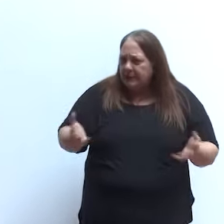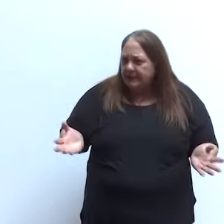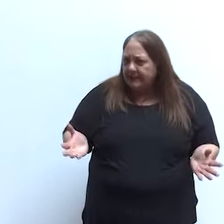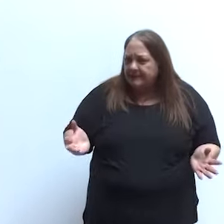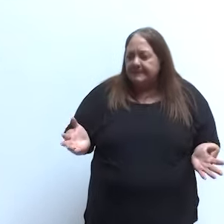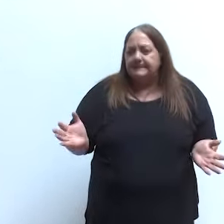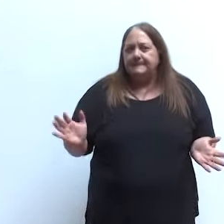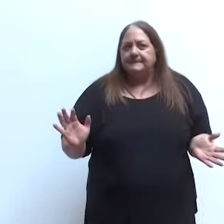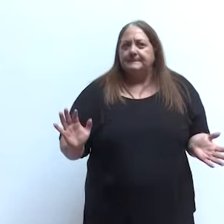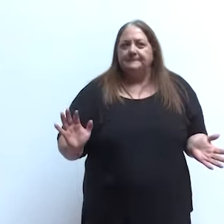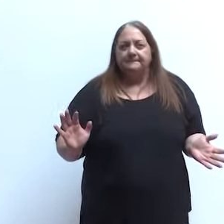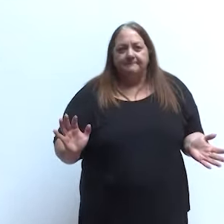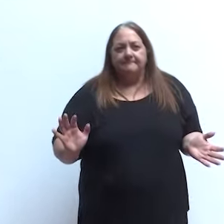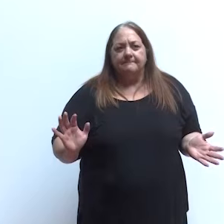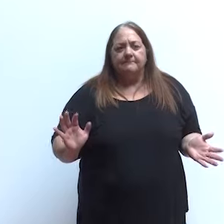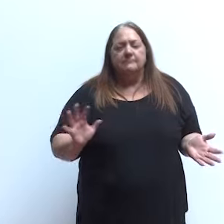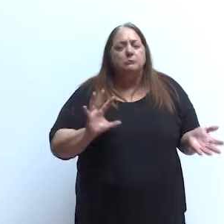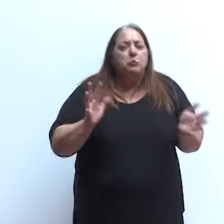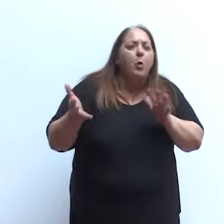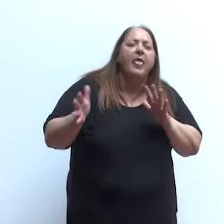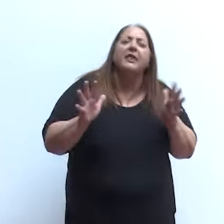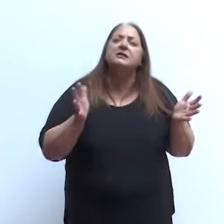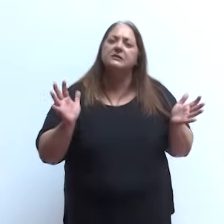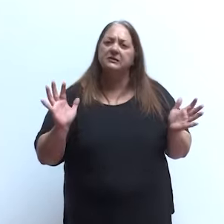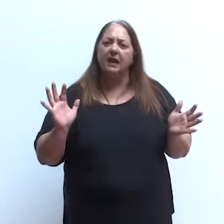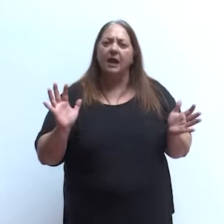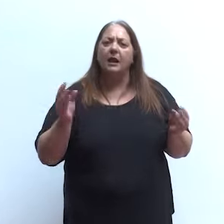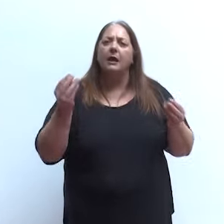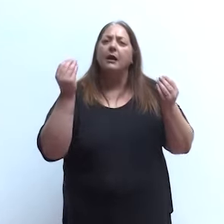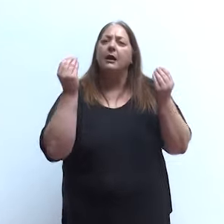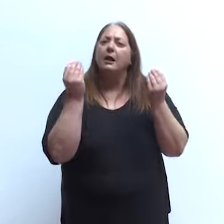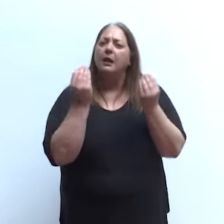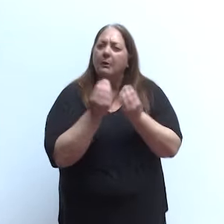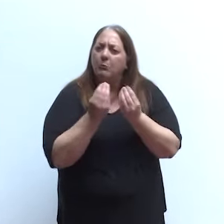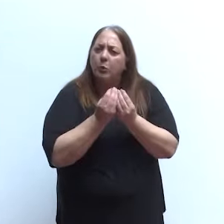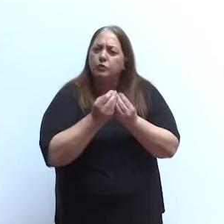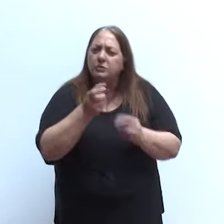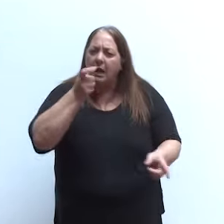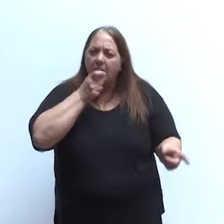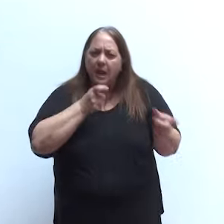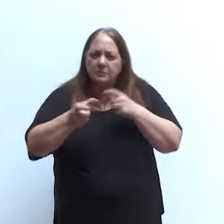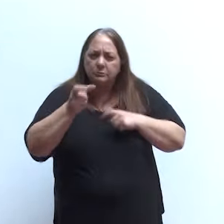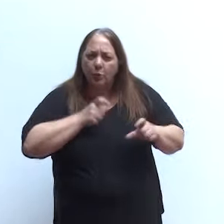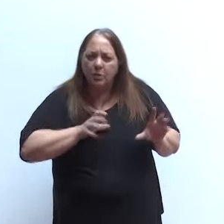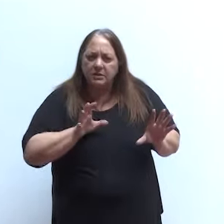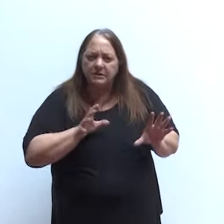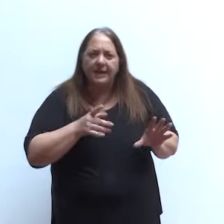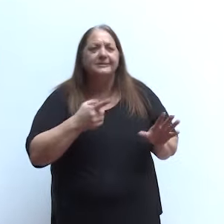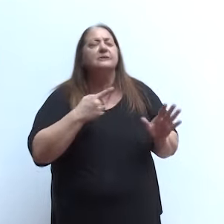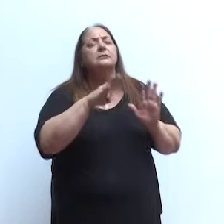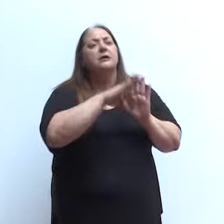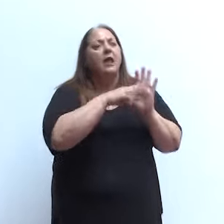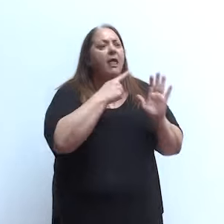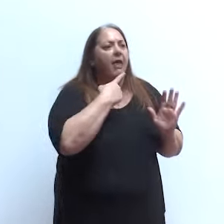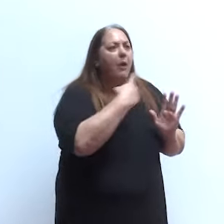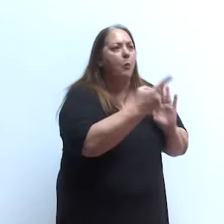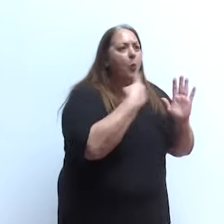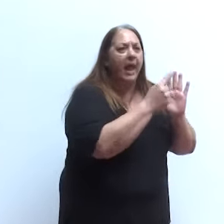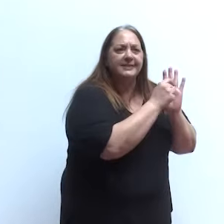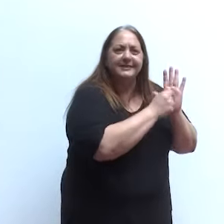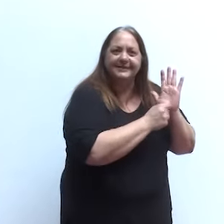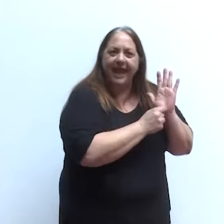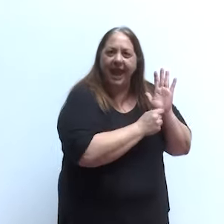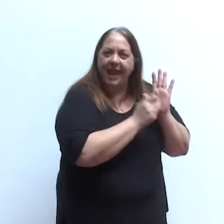Pero puede ser que que que muchas muchas de las respuestas a la a las encuestas que que hizo Javier no